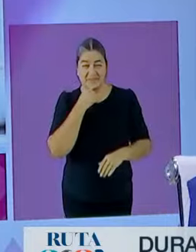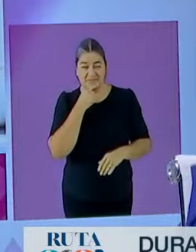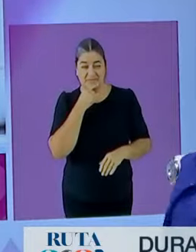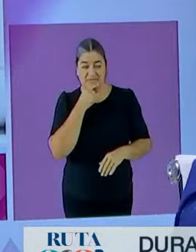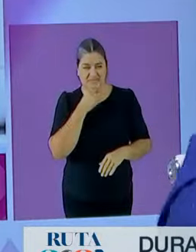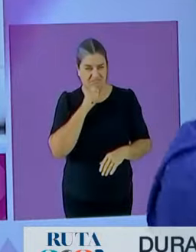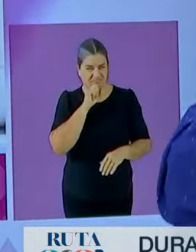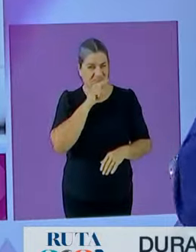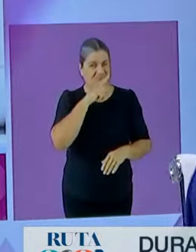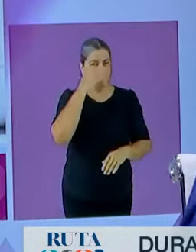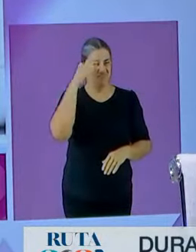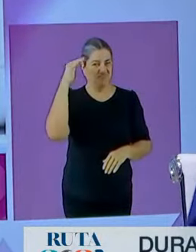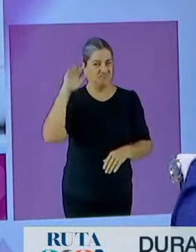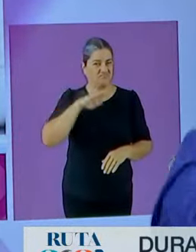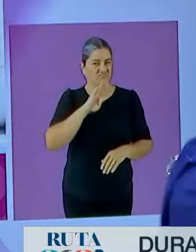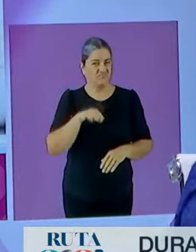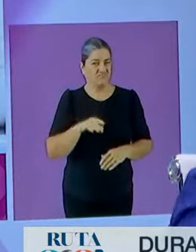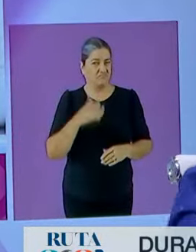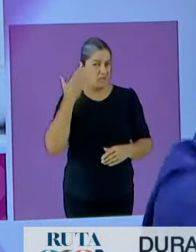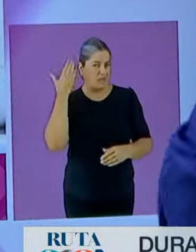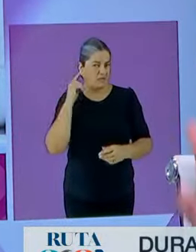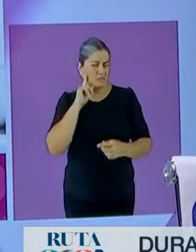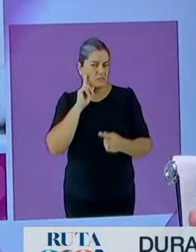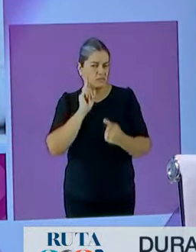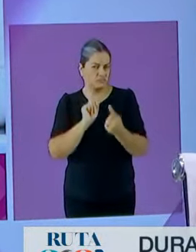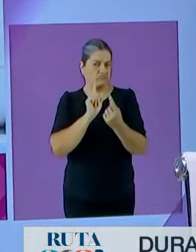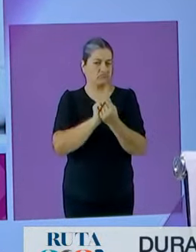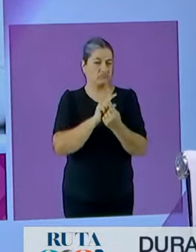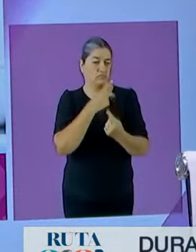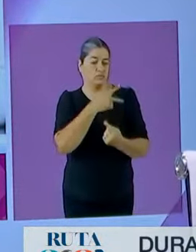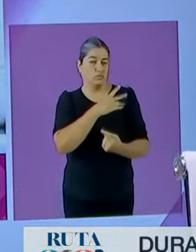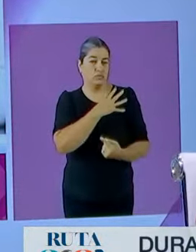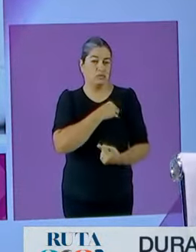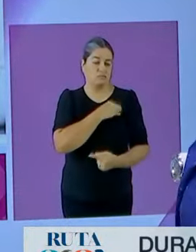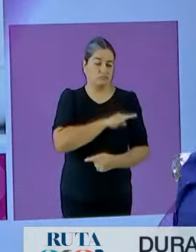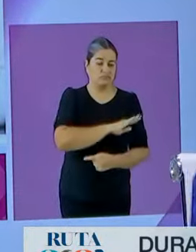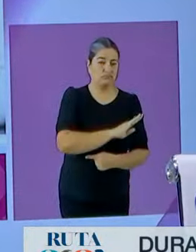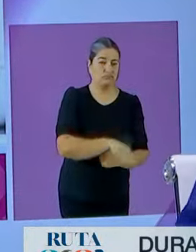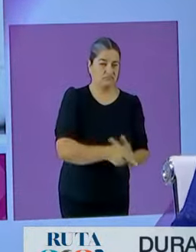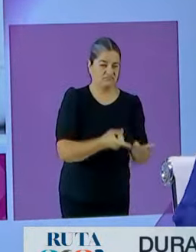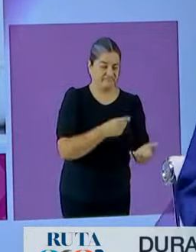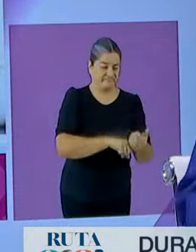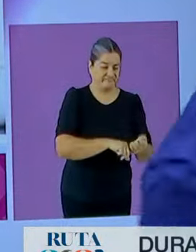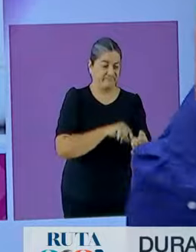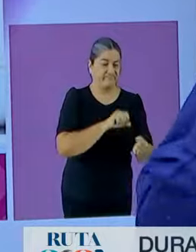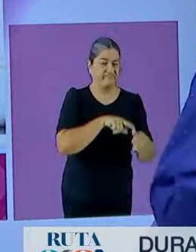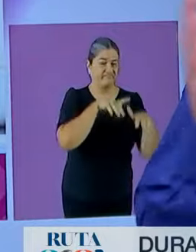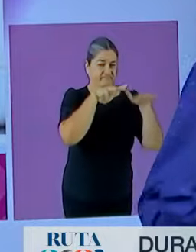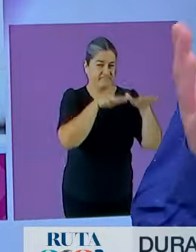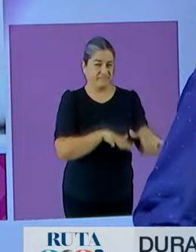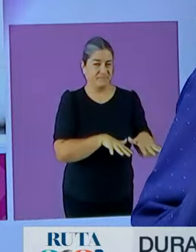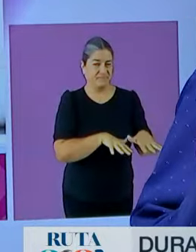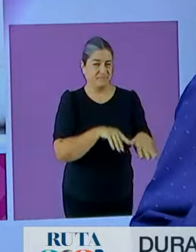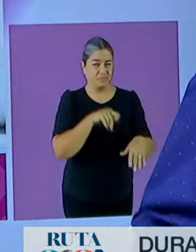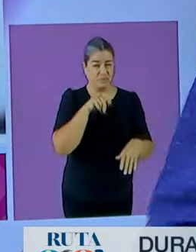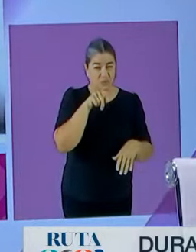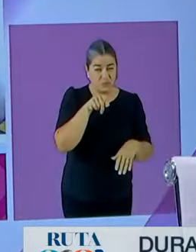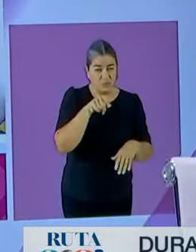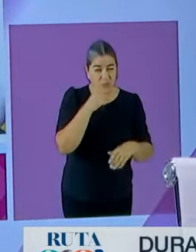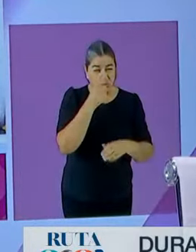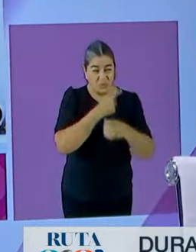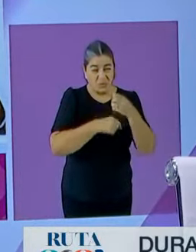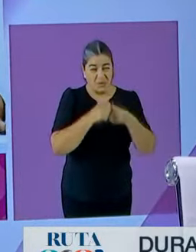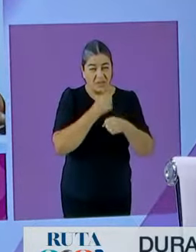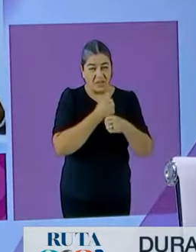qué no podemos saber la información del Tren Maya sino hasta el 2027. Porque es de Seguridad Nacional, nada más que nos digan, ¿no?